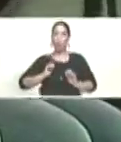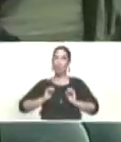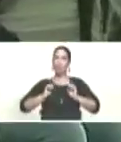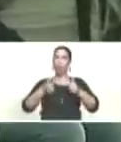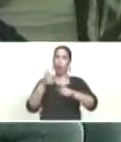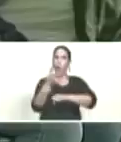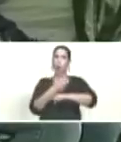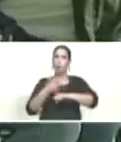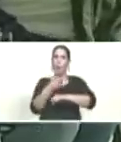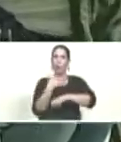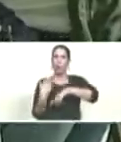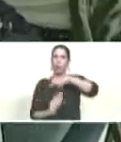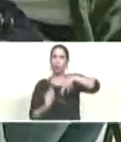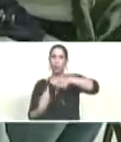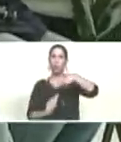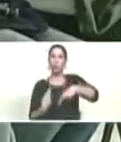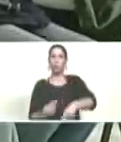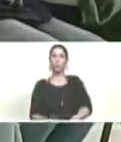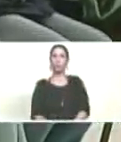gobierno revolucionario.